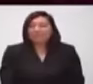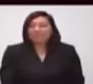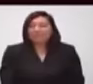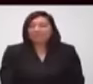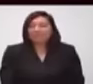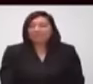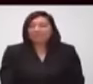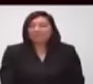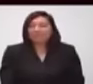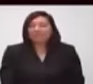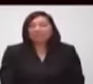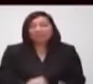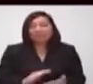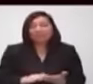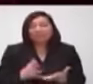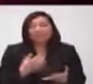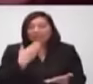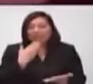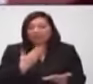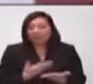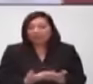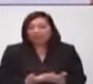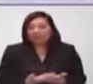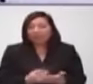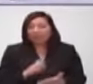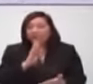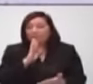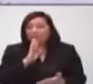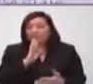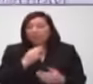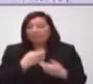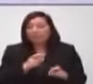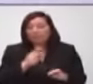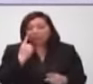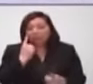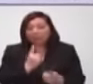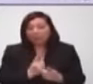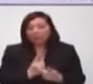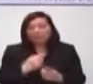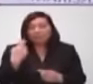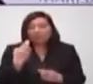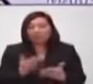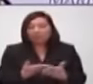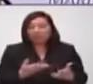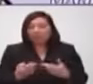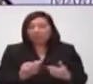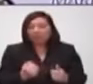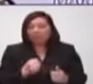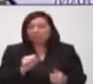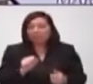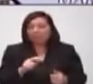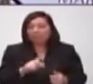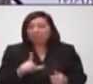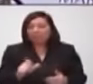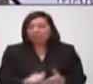¿Sabe qué, señor? Discúlpeme, yo quisiera agradecerle al señor Martorell por lo que ha dicho. Es público conocimiento que políticamente la relación entre la señora Villarán y